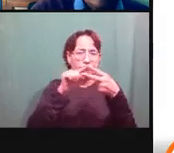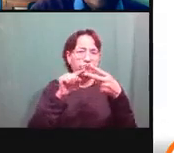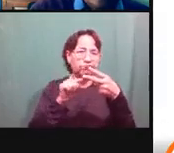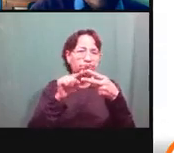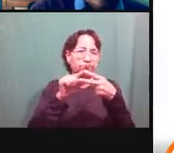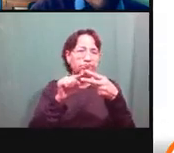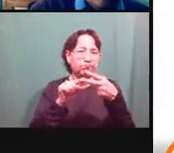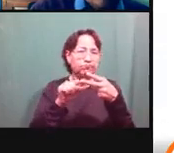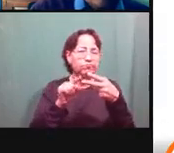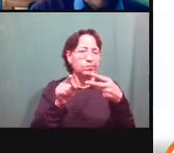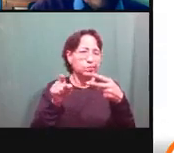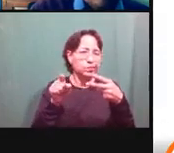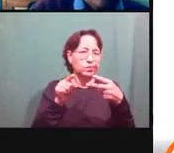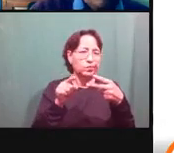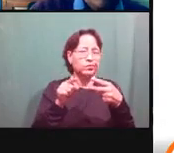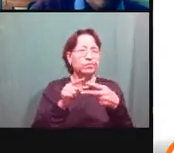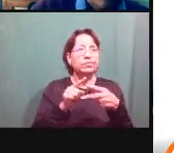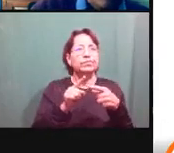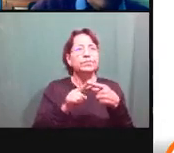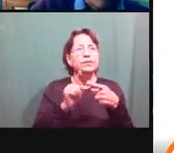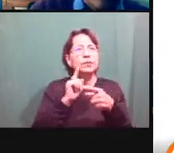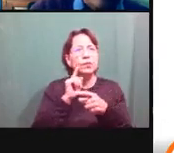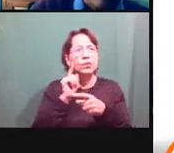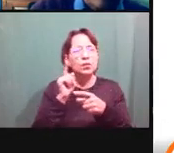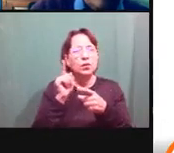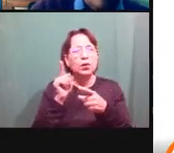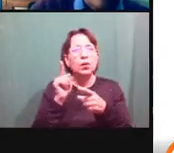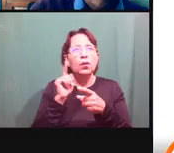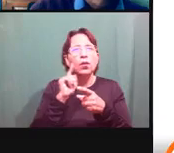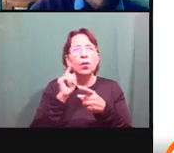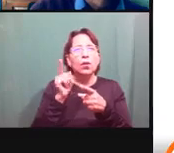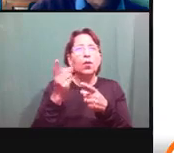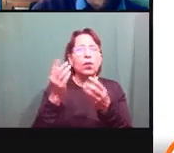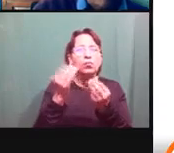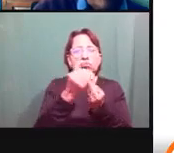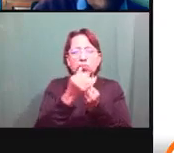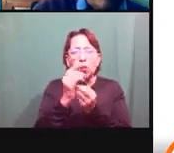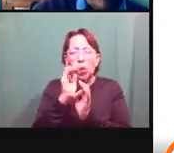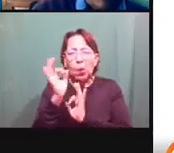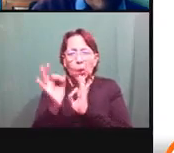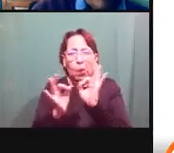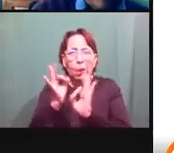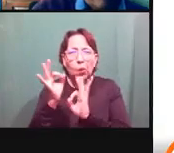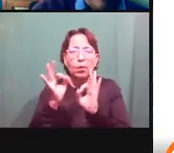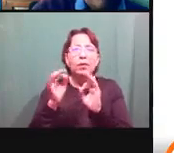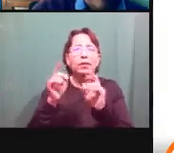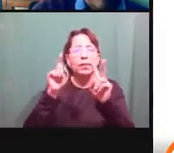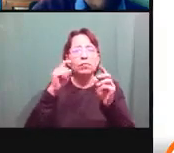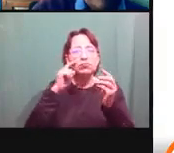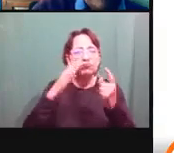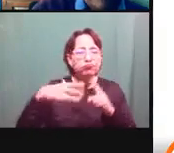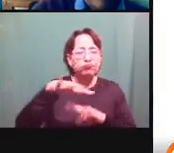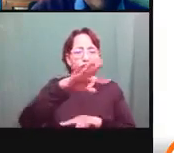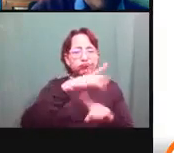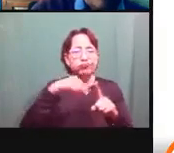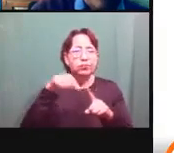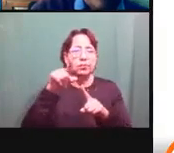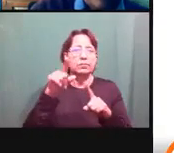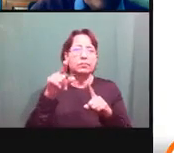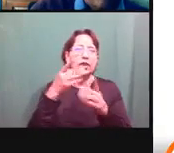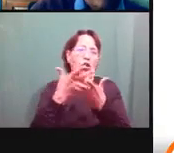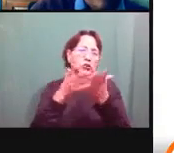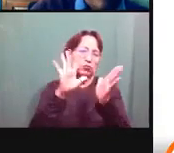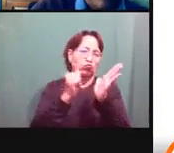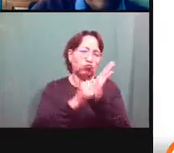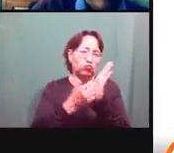dos elementos. En la conservación se procede a actuar sobre las condiciones ambientales o elementos materiales